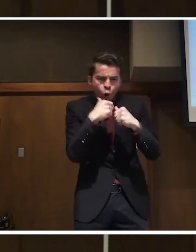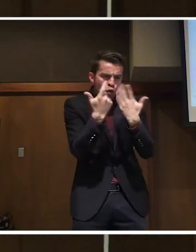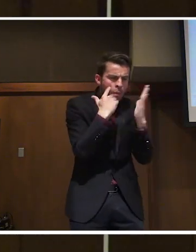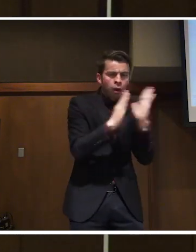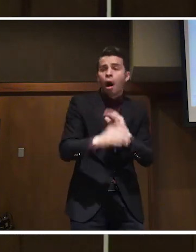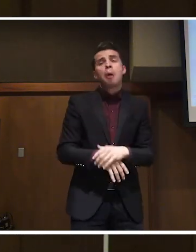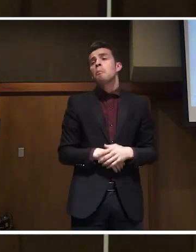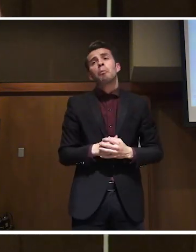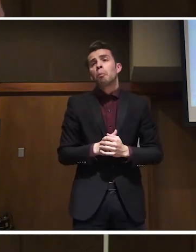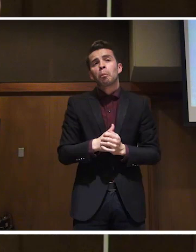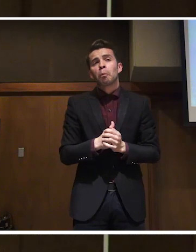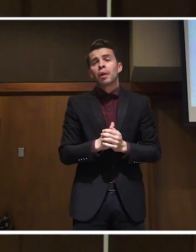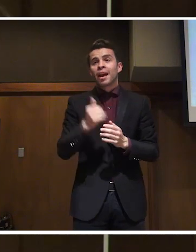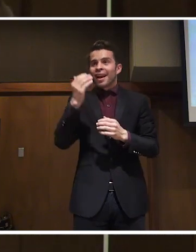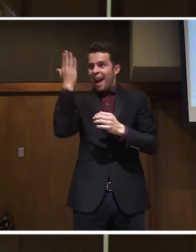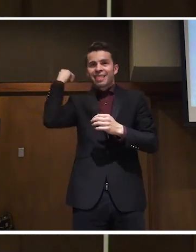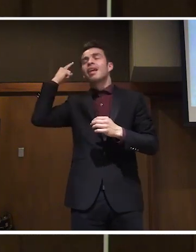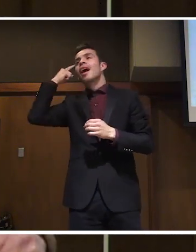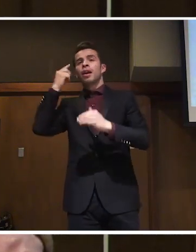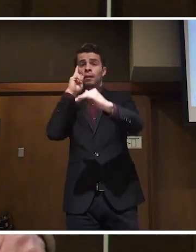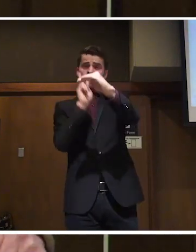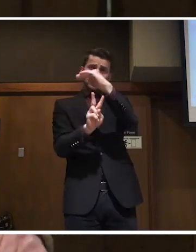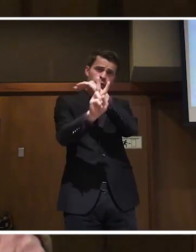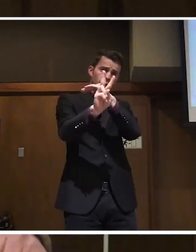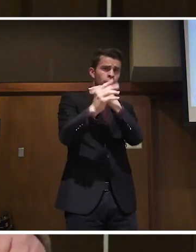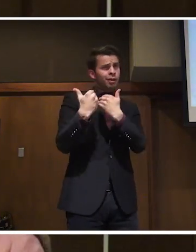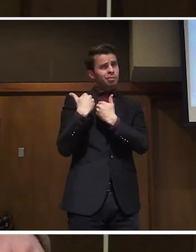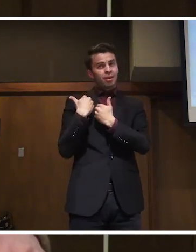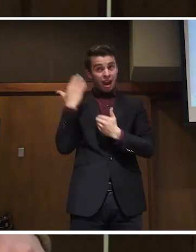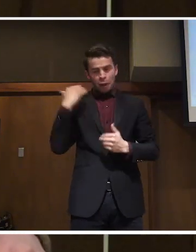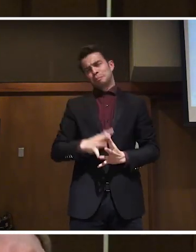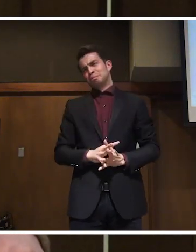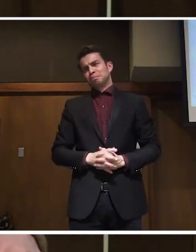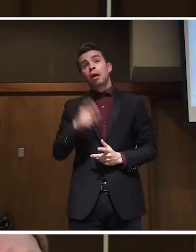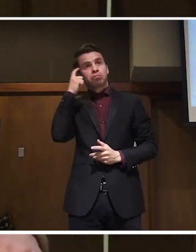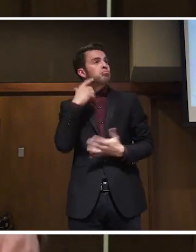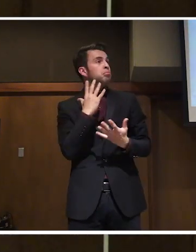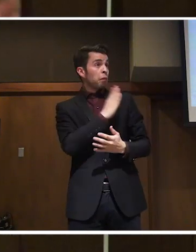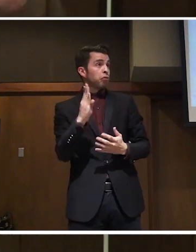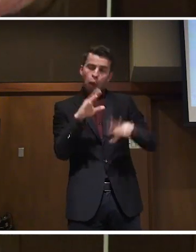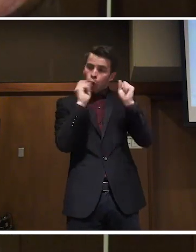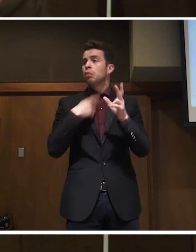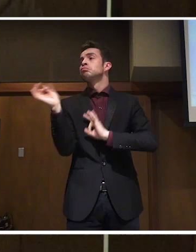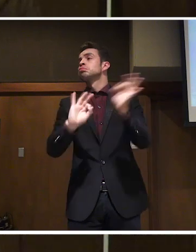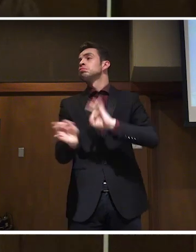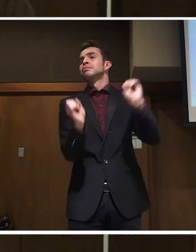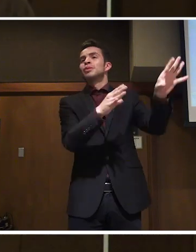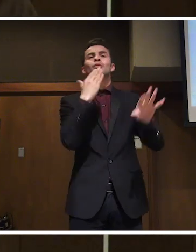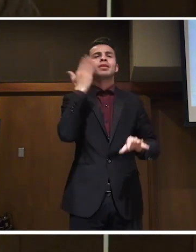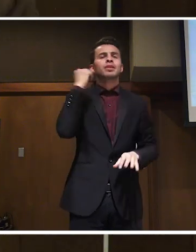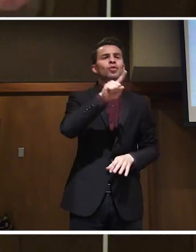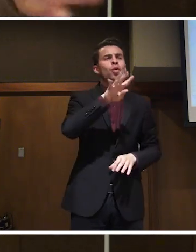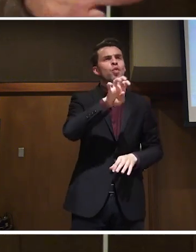cuál es la, como decían ahora, la misión ni la visión de esa biblioteca que estaban fundando. Cuando la hicieron en el año 20